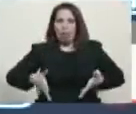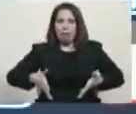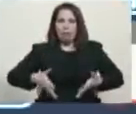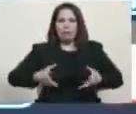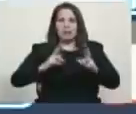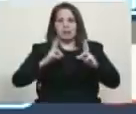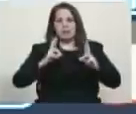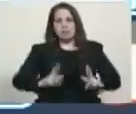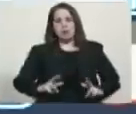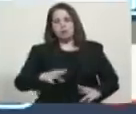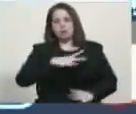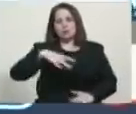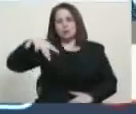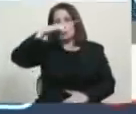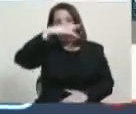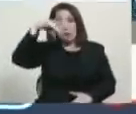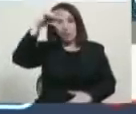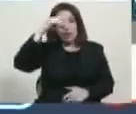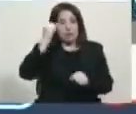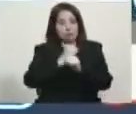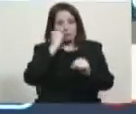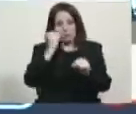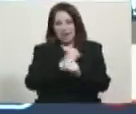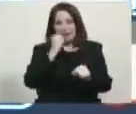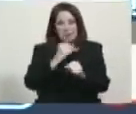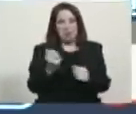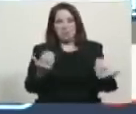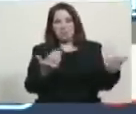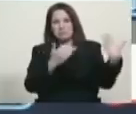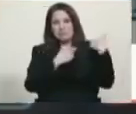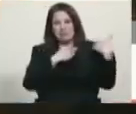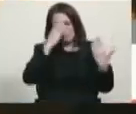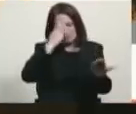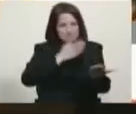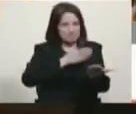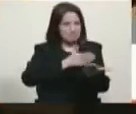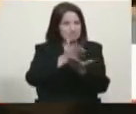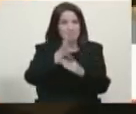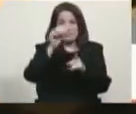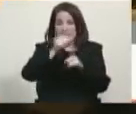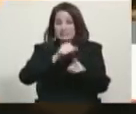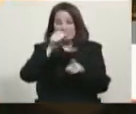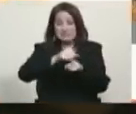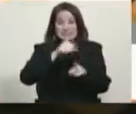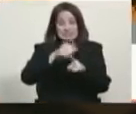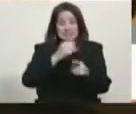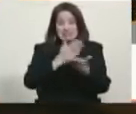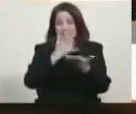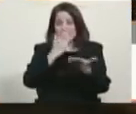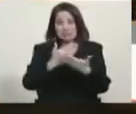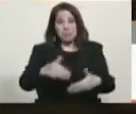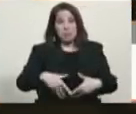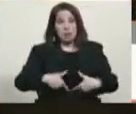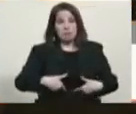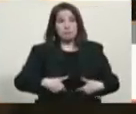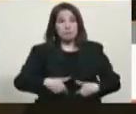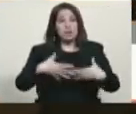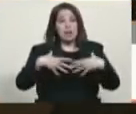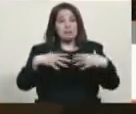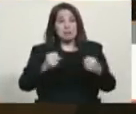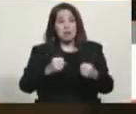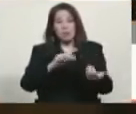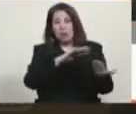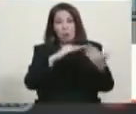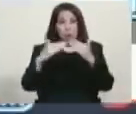sus almas en el cumplimiento de la tarea sagrada de dedicarse por entero a la lucha por la salud integral de sus